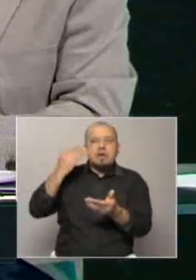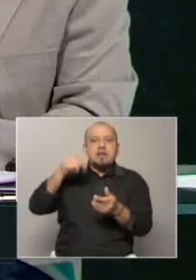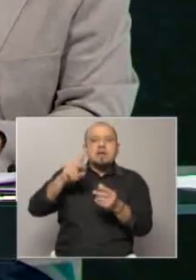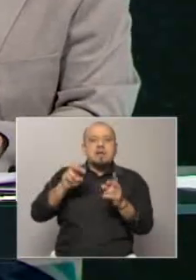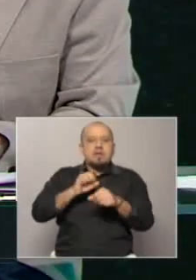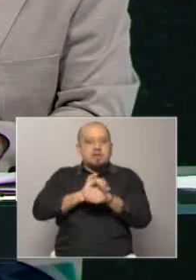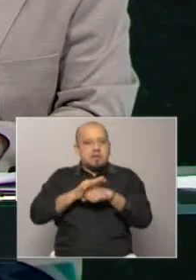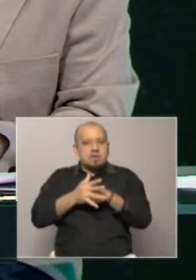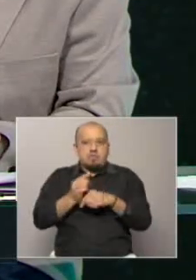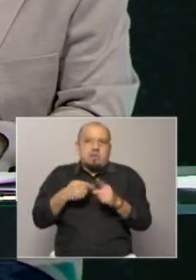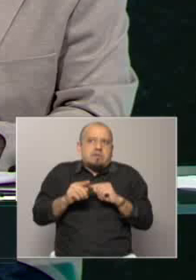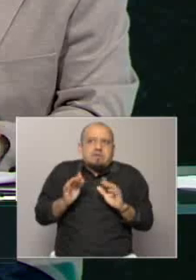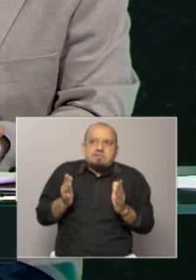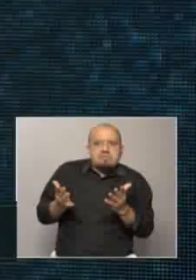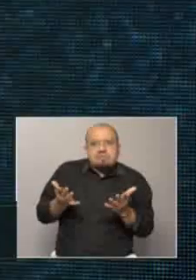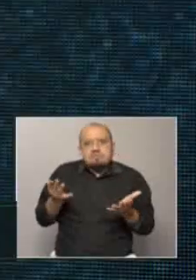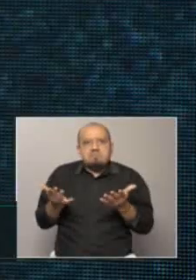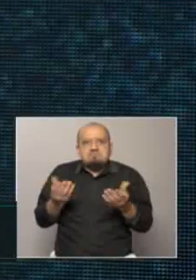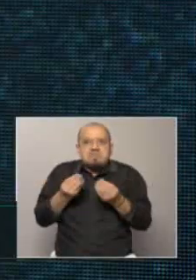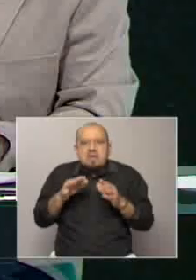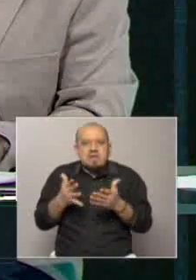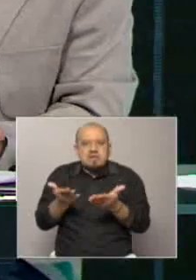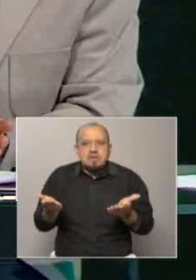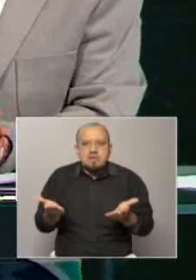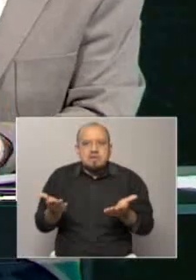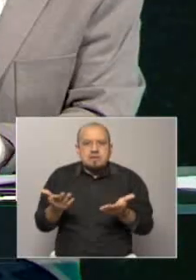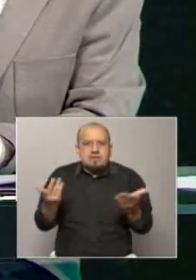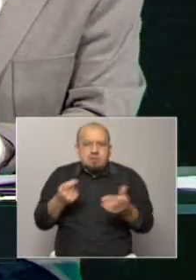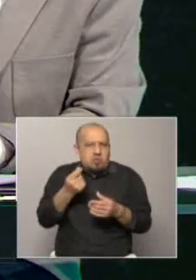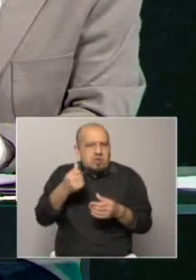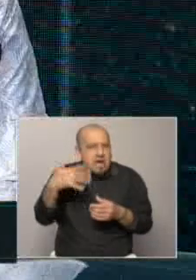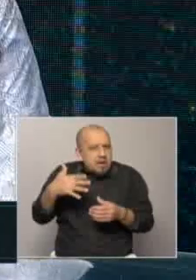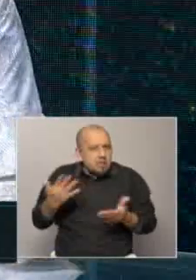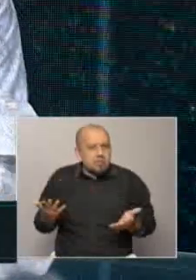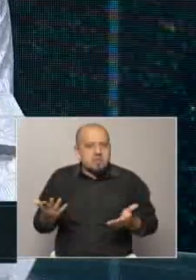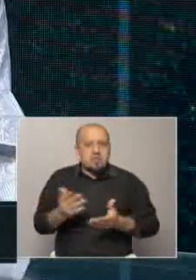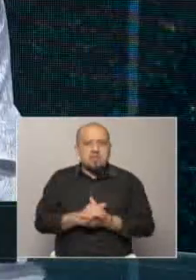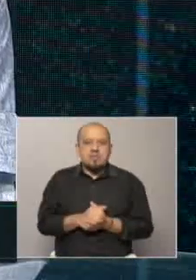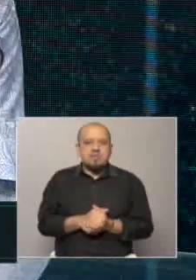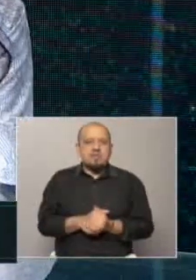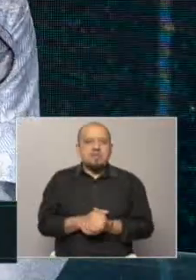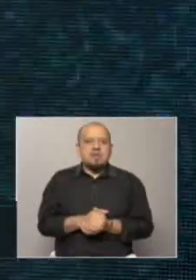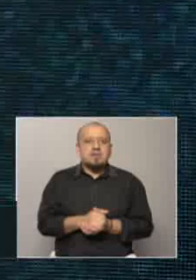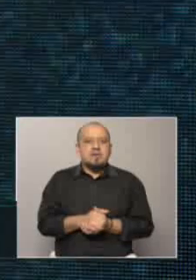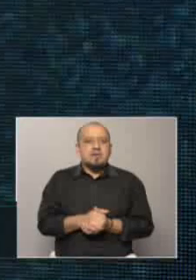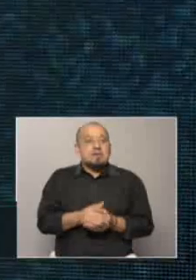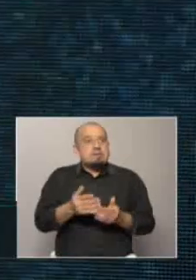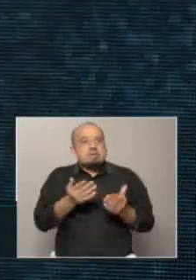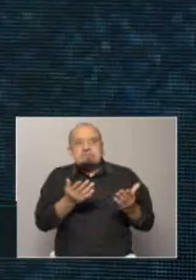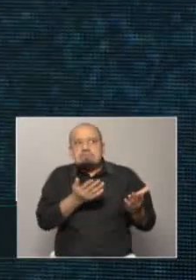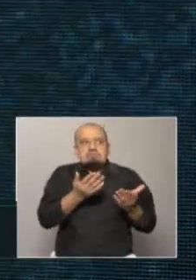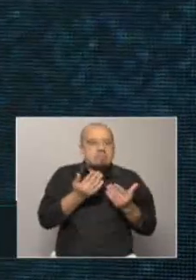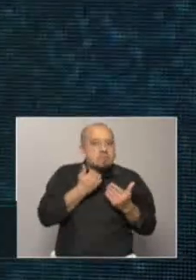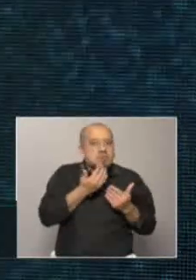buenísimo, pero no es un mérito tampoco, no es como para venderlo así. Y es medio caro, me parece. Sí, no sé, me